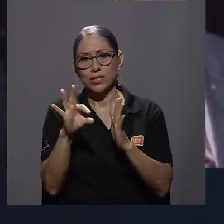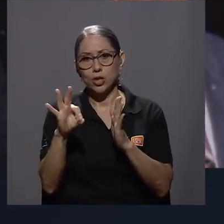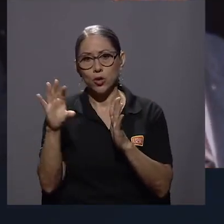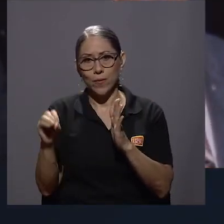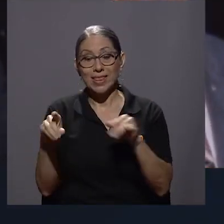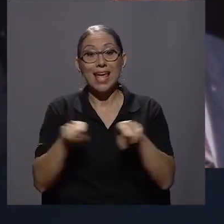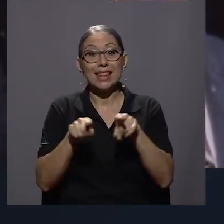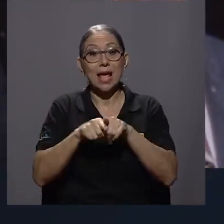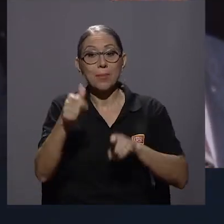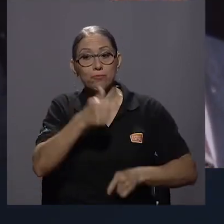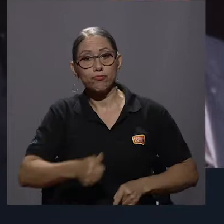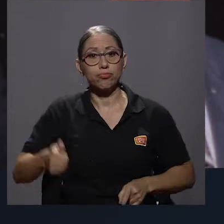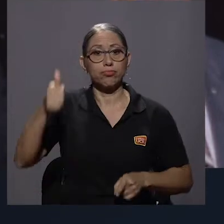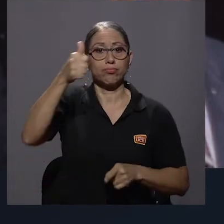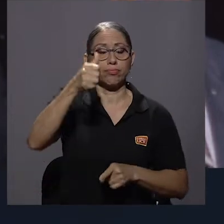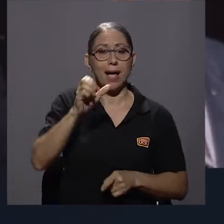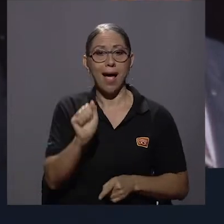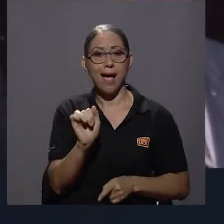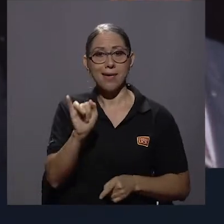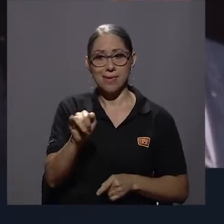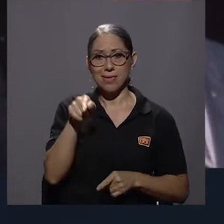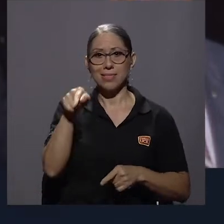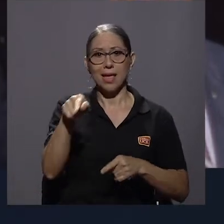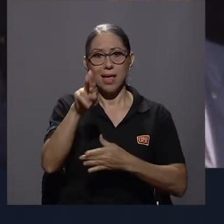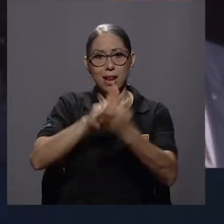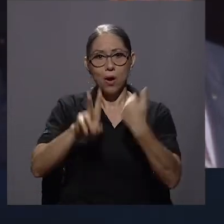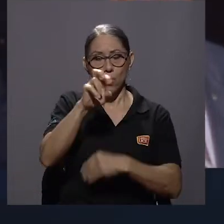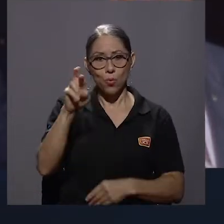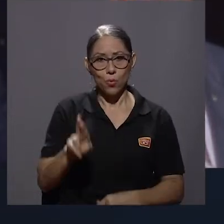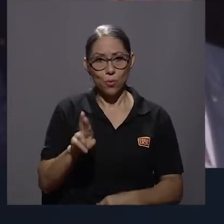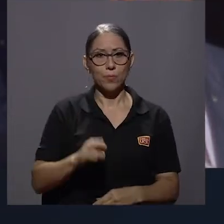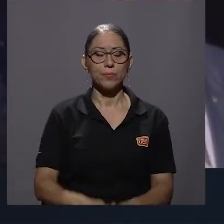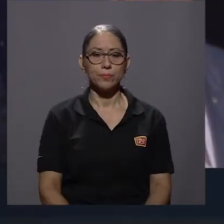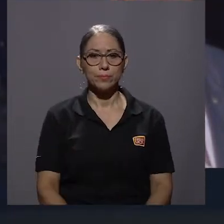1988-1990, y rectora interina de esa casa de estudios.